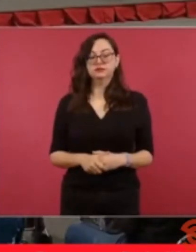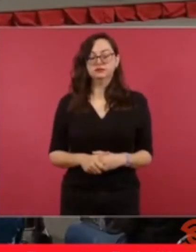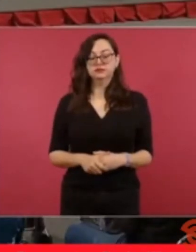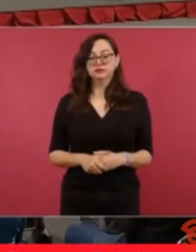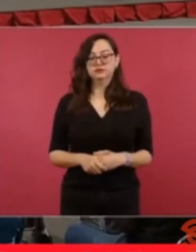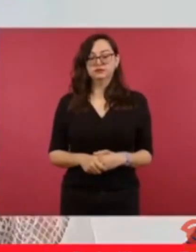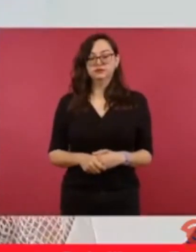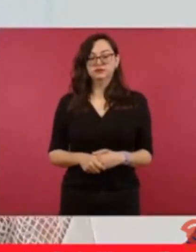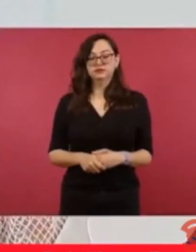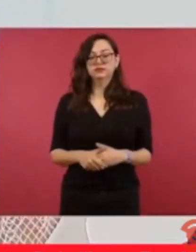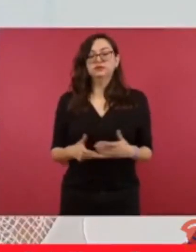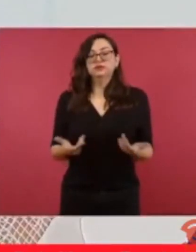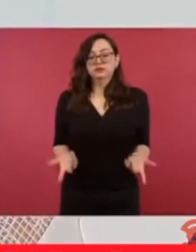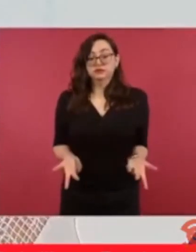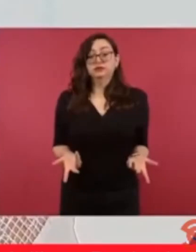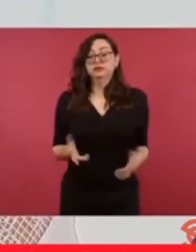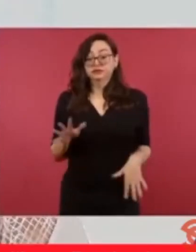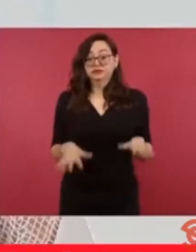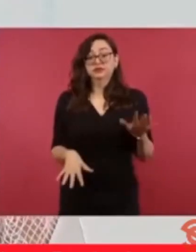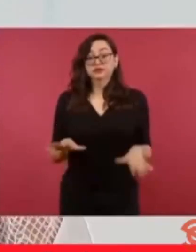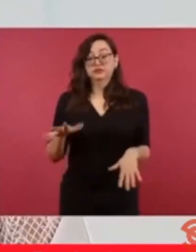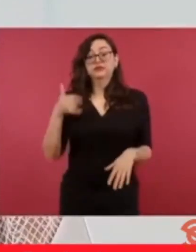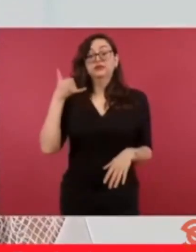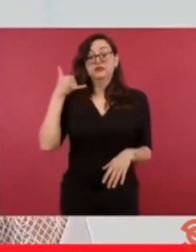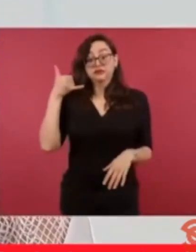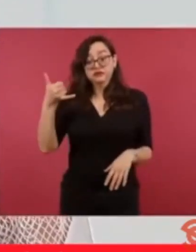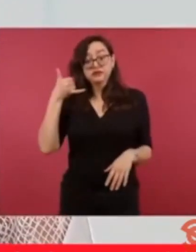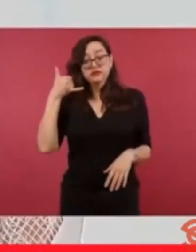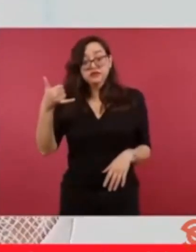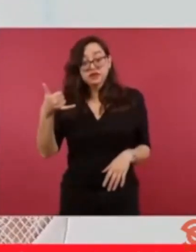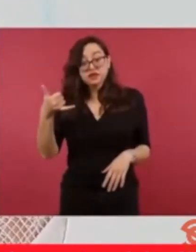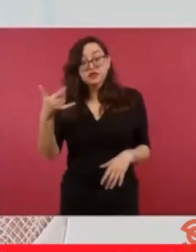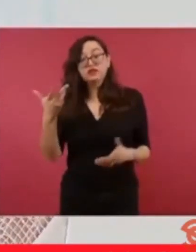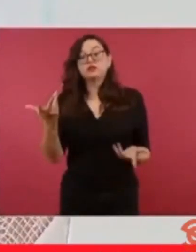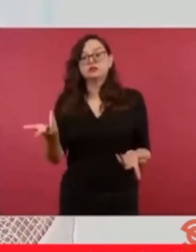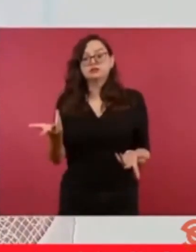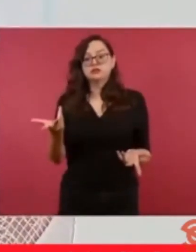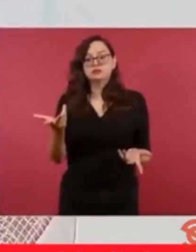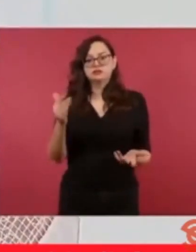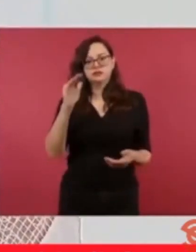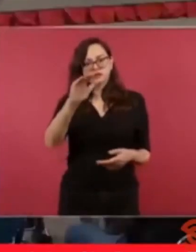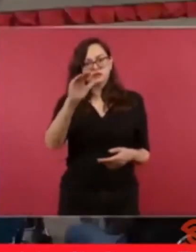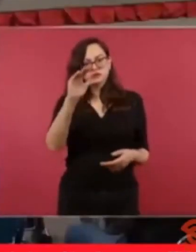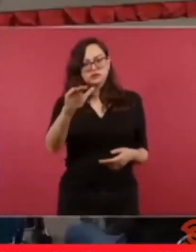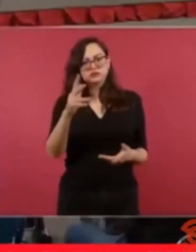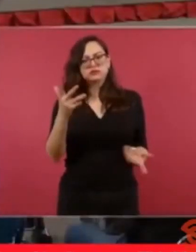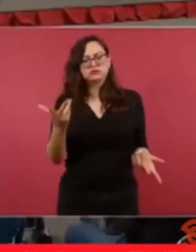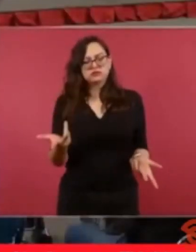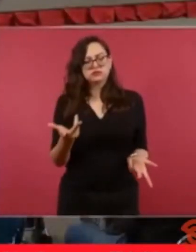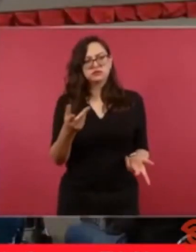han sido llamados por teléfono a algunos funcionarios hasta de la Administración Pública Federal para